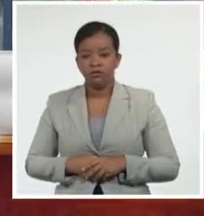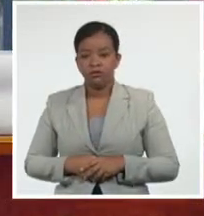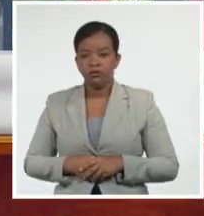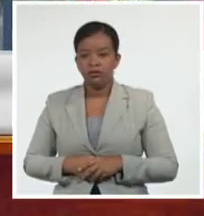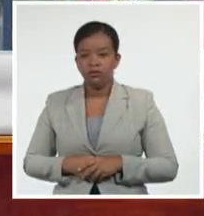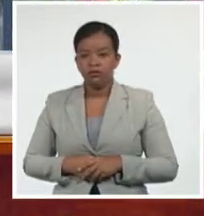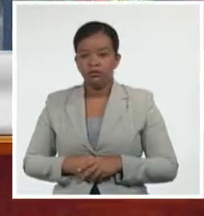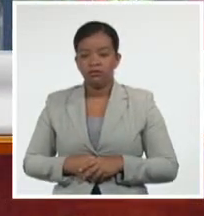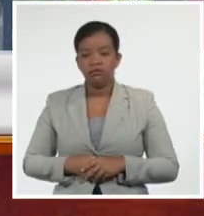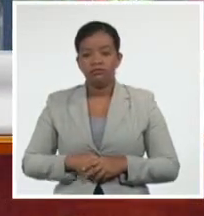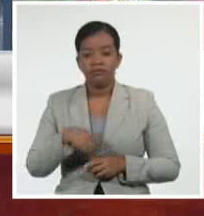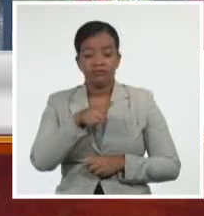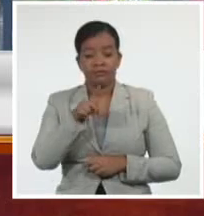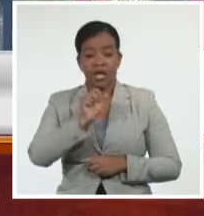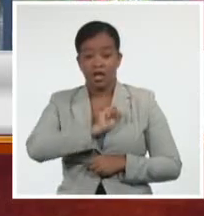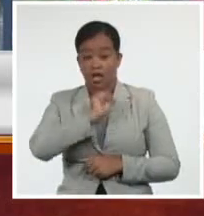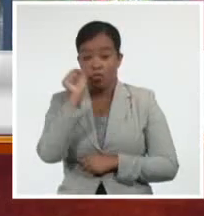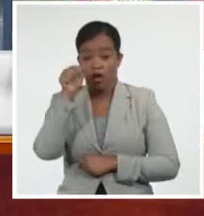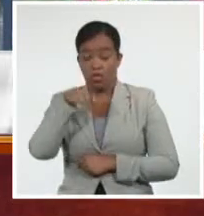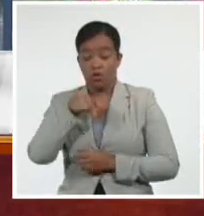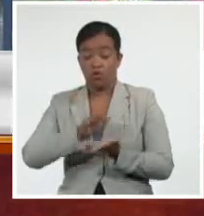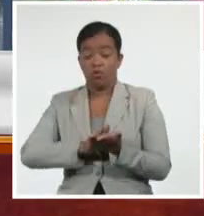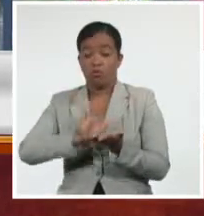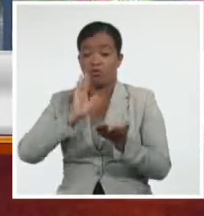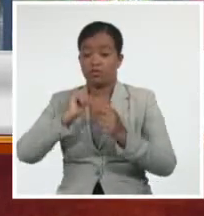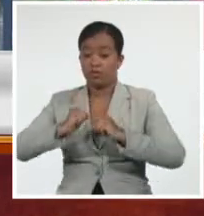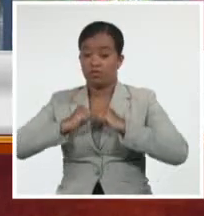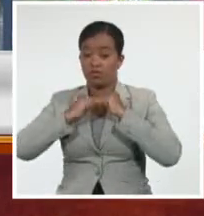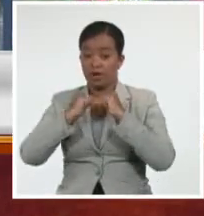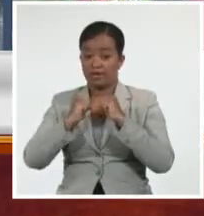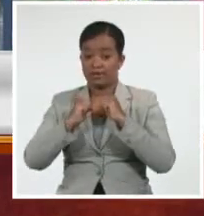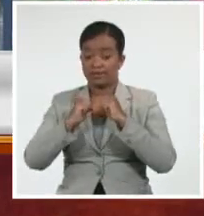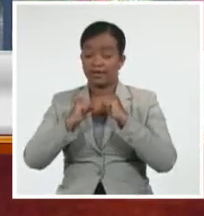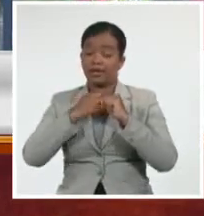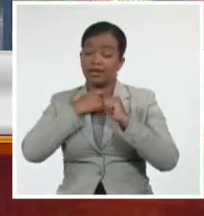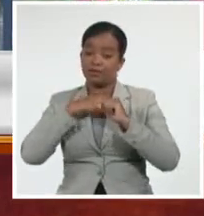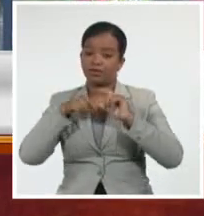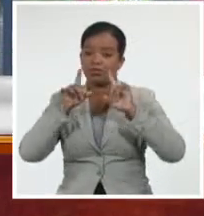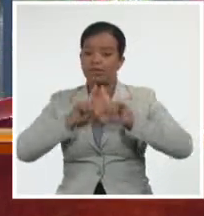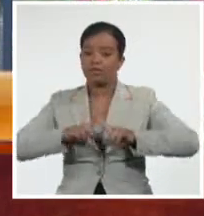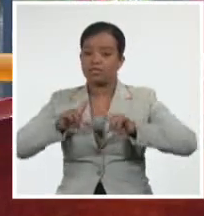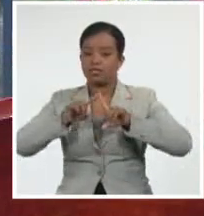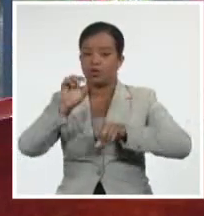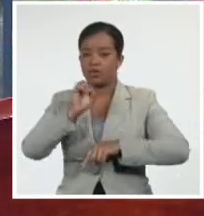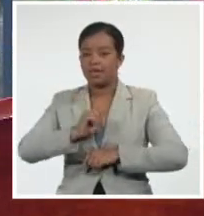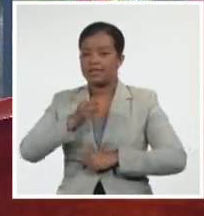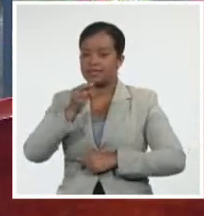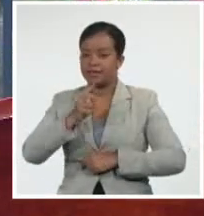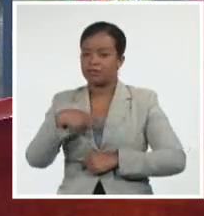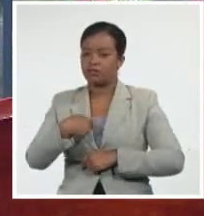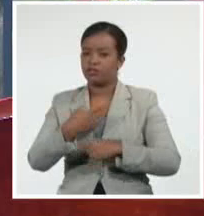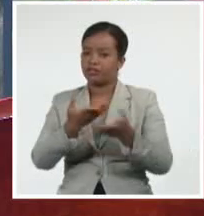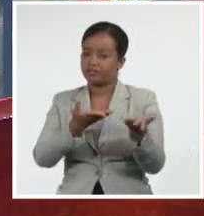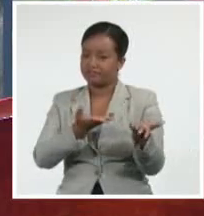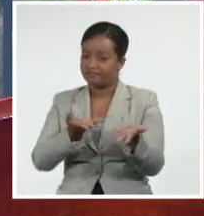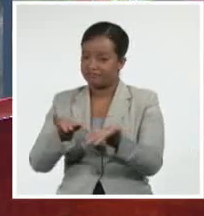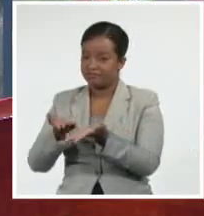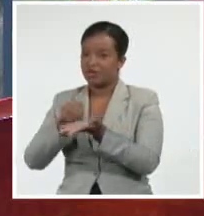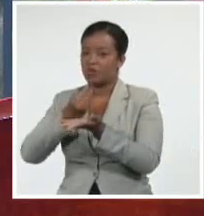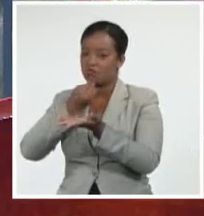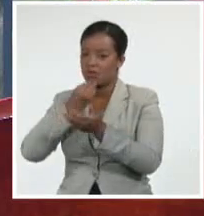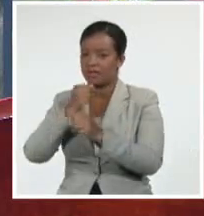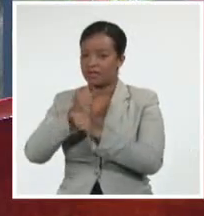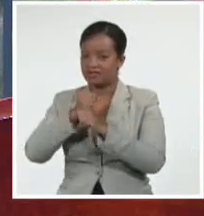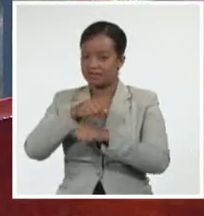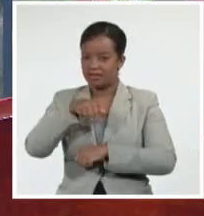doble compromiso. El primero, con el alma mater de Oriente, que siempre le dejará las puertas abiertas, y el segundo, con